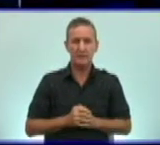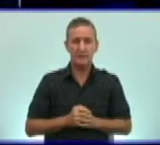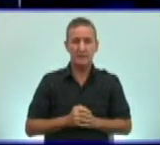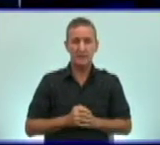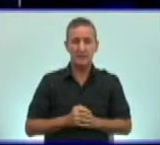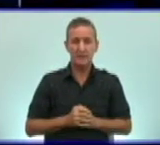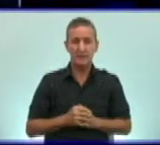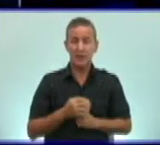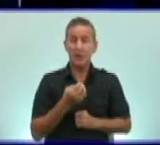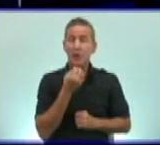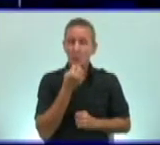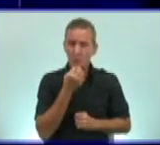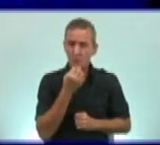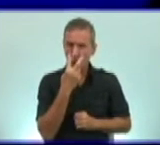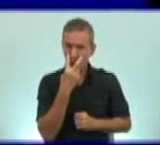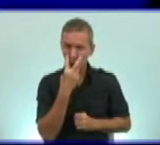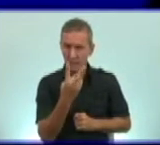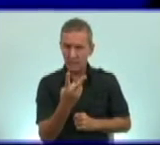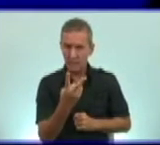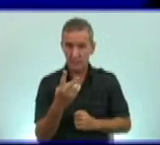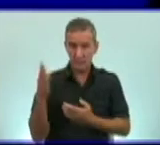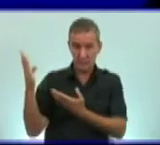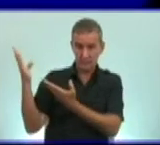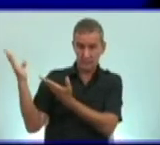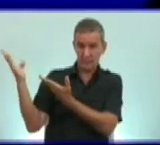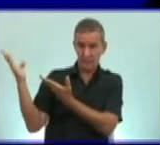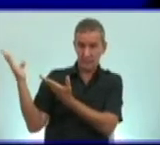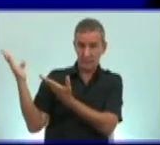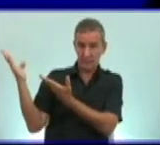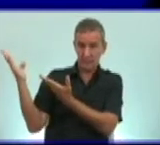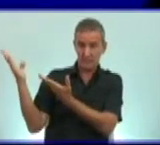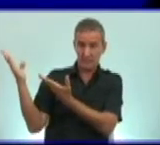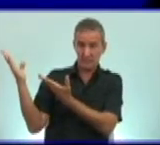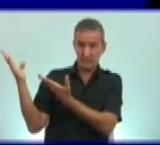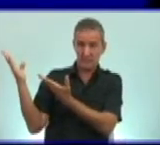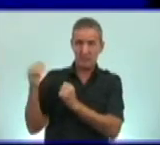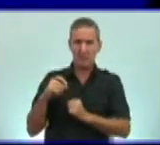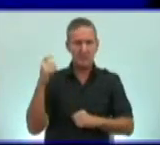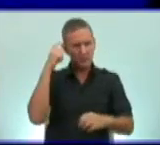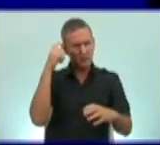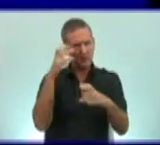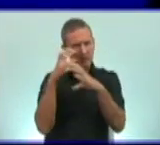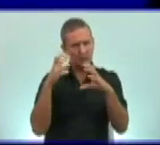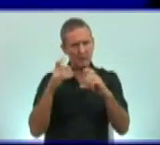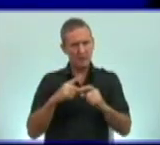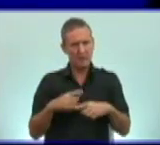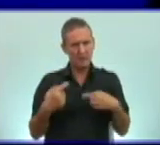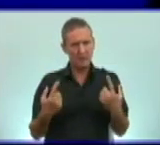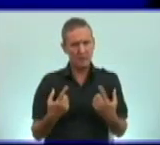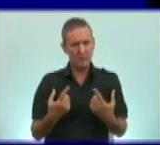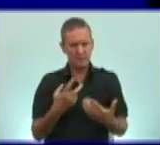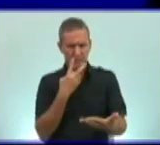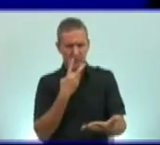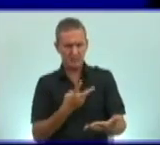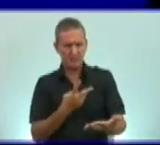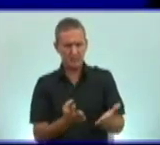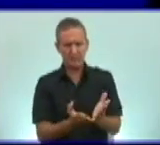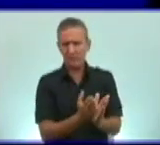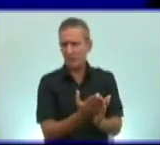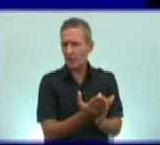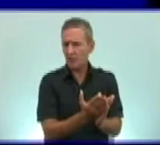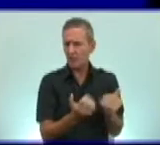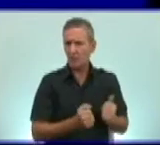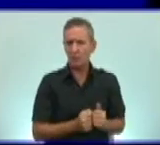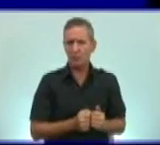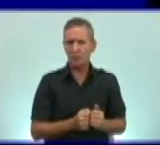ustedes pueden apreciar, aquí damos una imagen de él. Generalmente los científicos que aparecen en los libros, en las